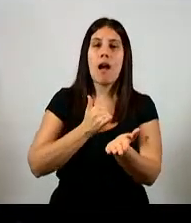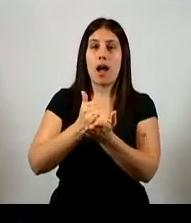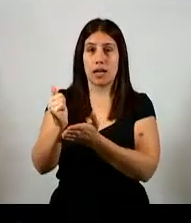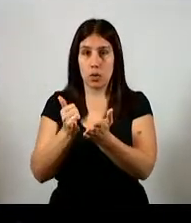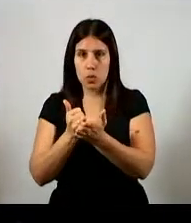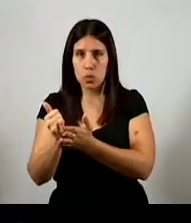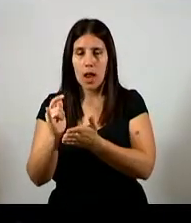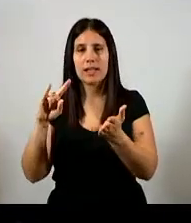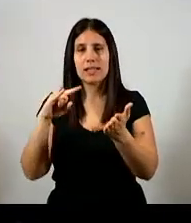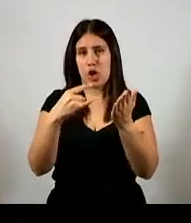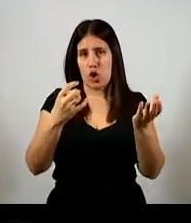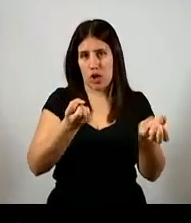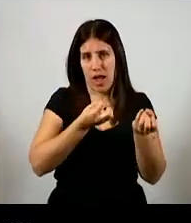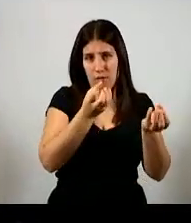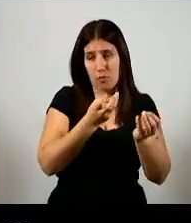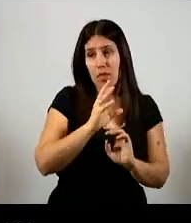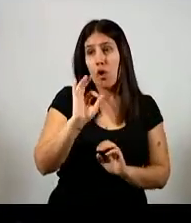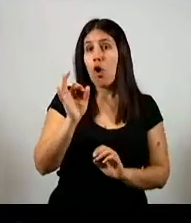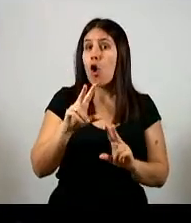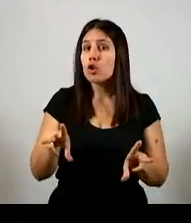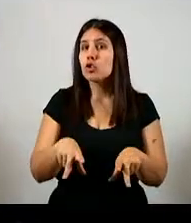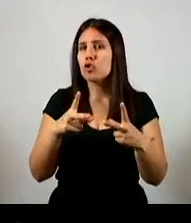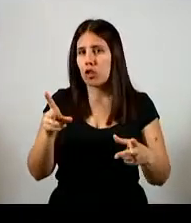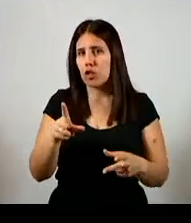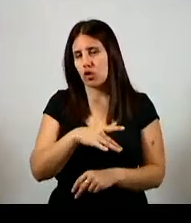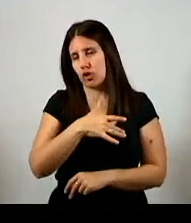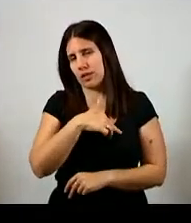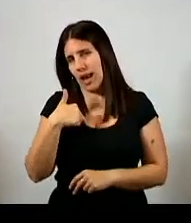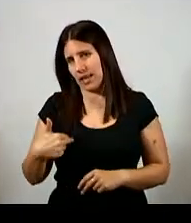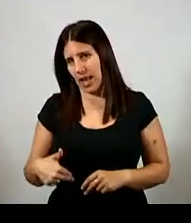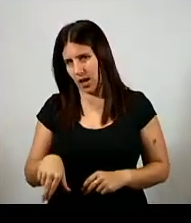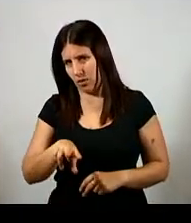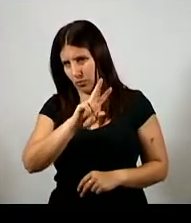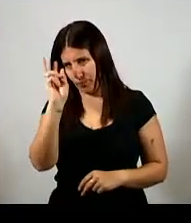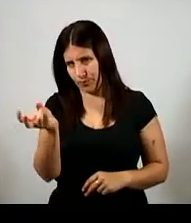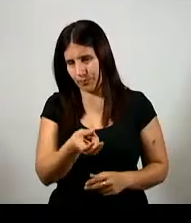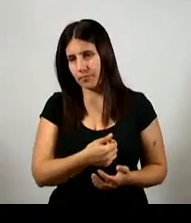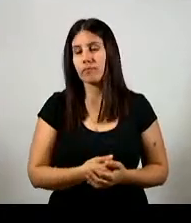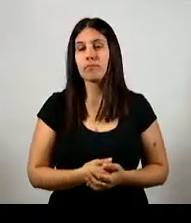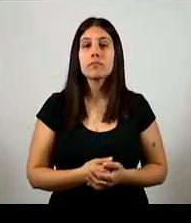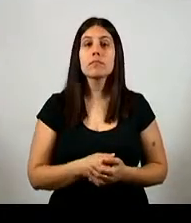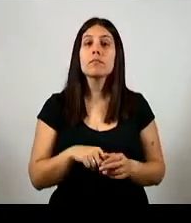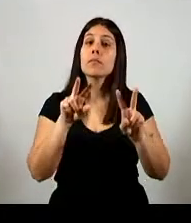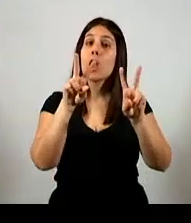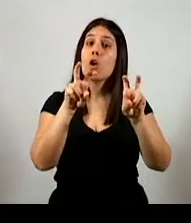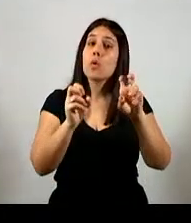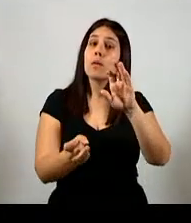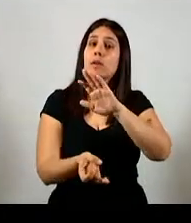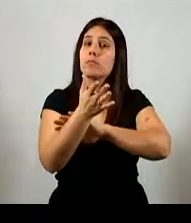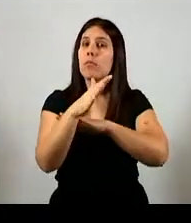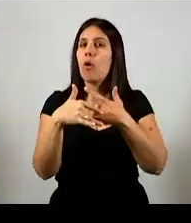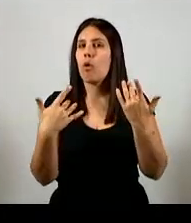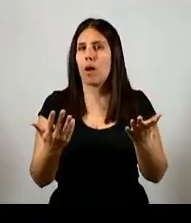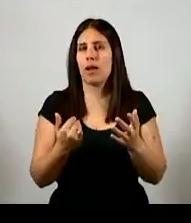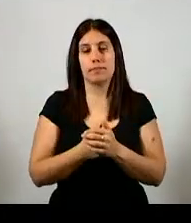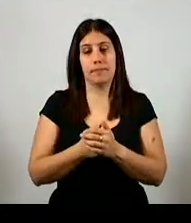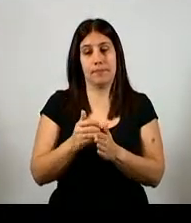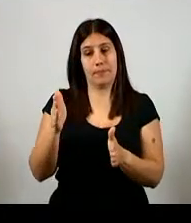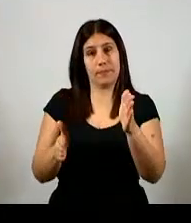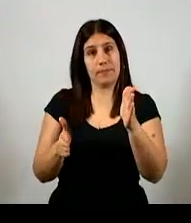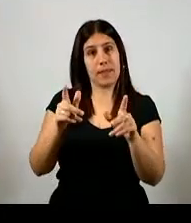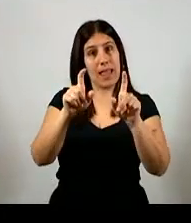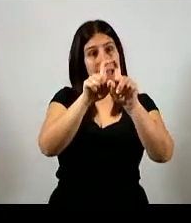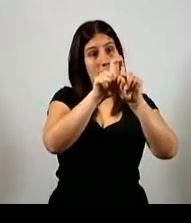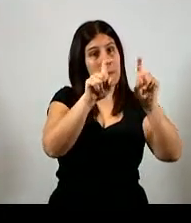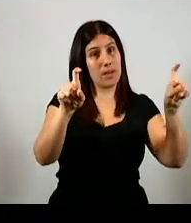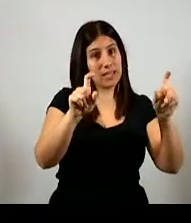información o el sociosanitario, entre otros. Otra novedad es que durante la etapa de contratación en empresas,